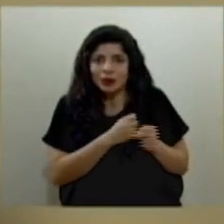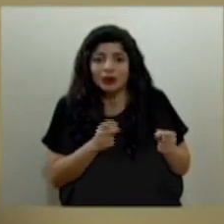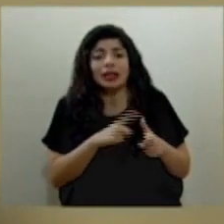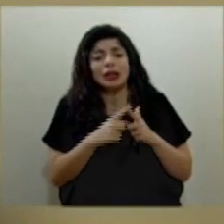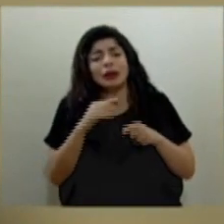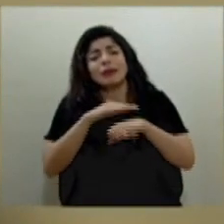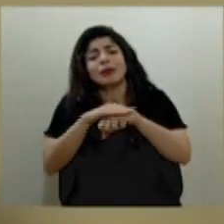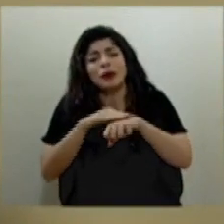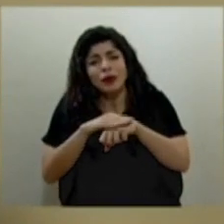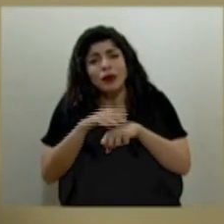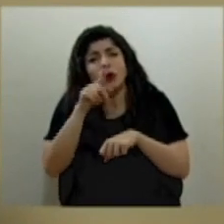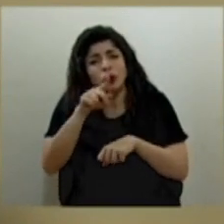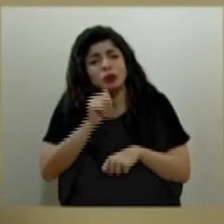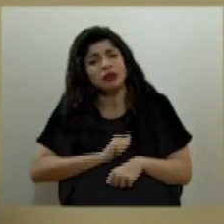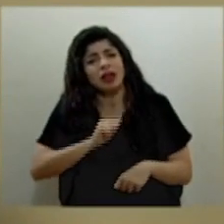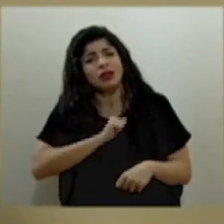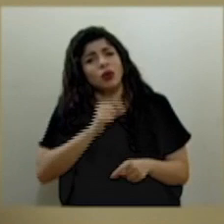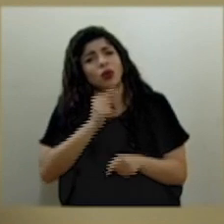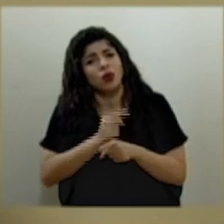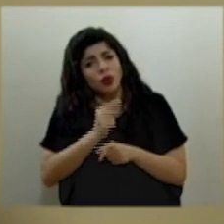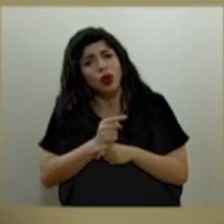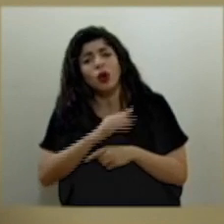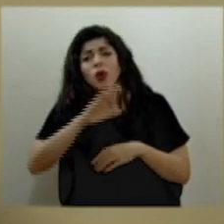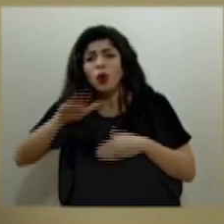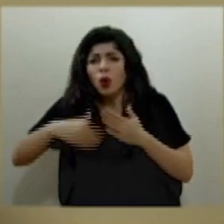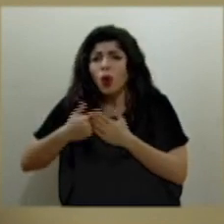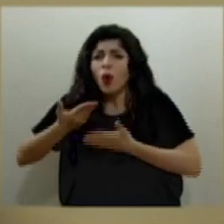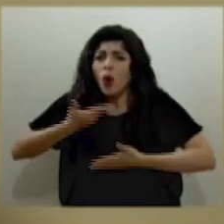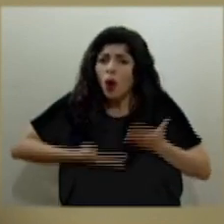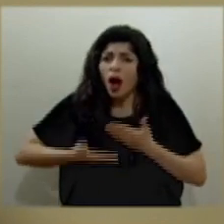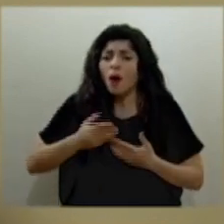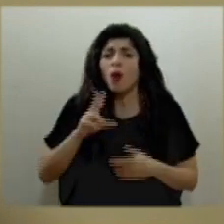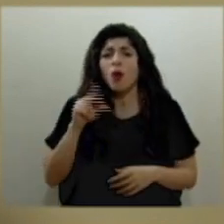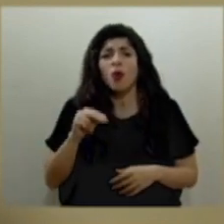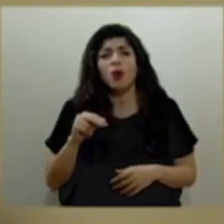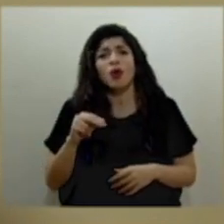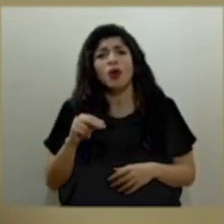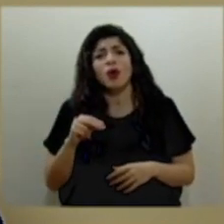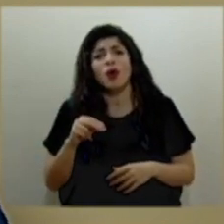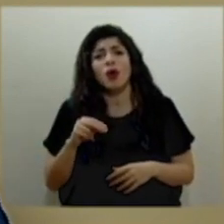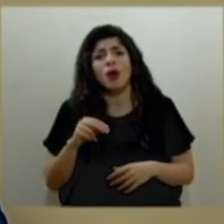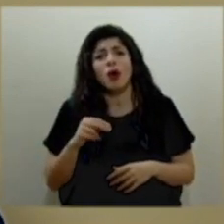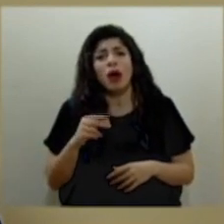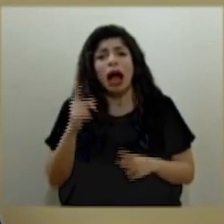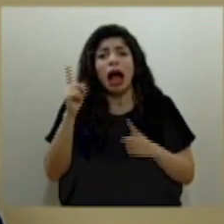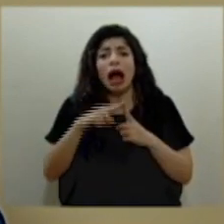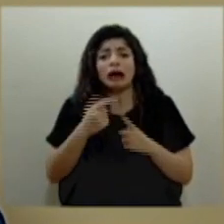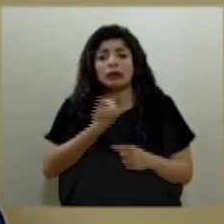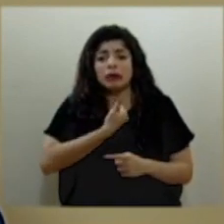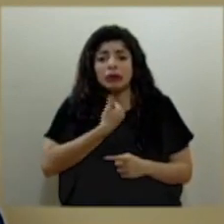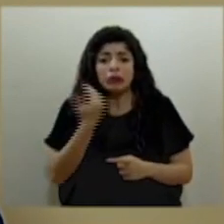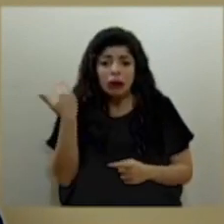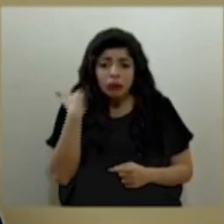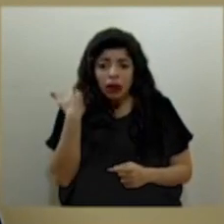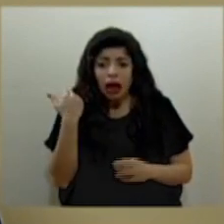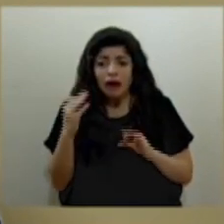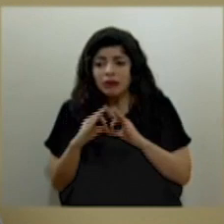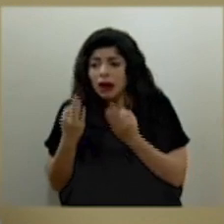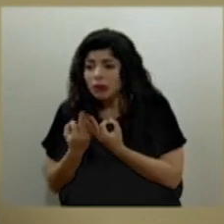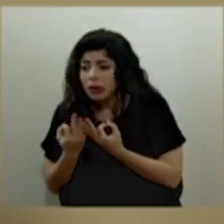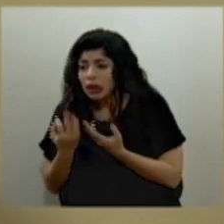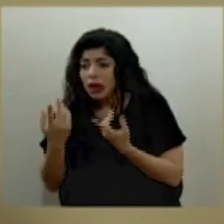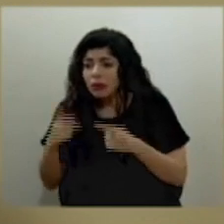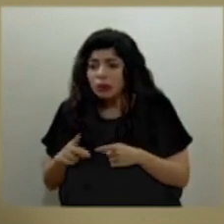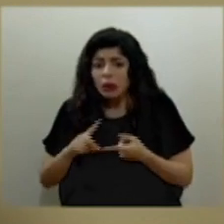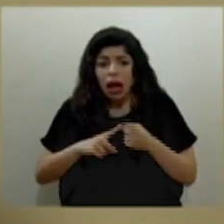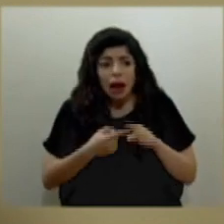favor tengamos ese comportamiento adecuado, que todos colaboremos, que no tengamos que escarmentar por cabeza propia, me refiero a la familia, a un